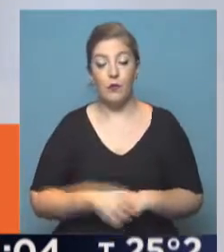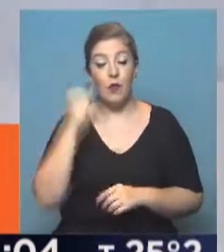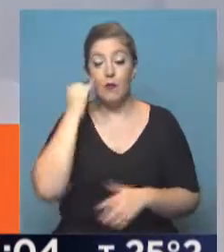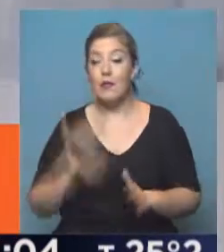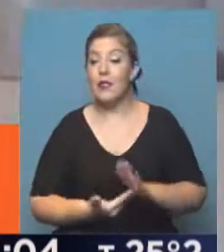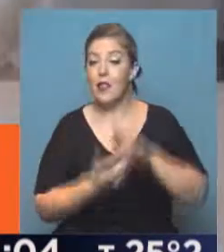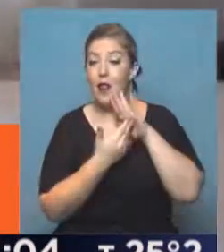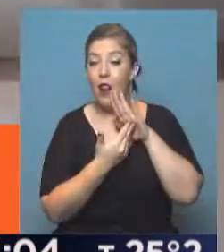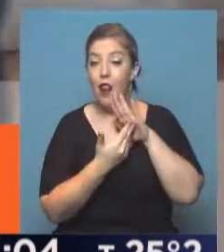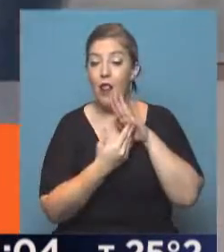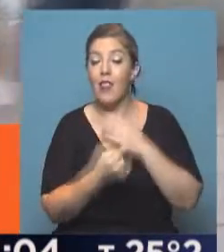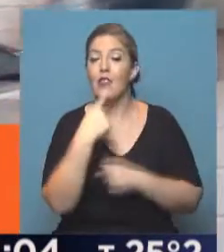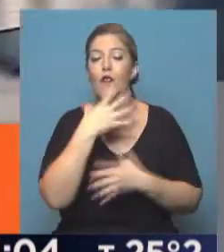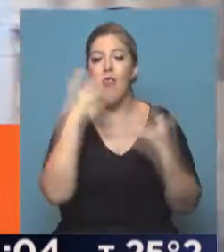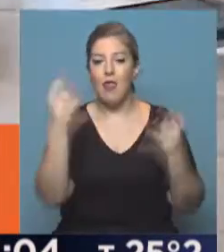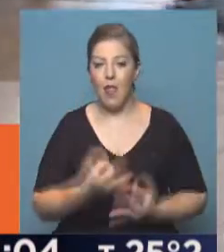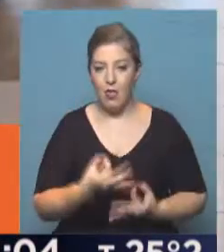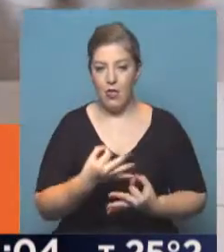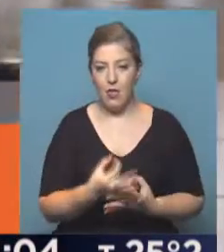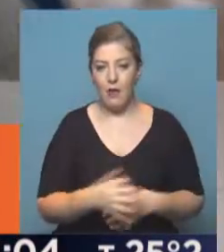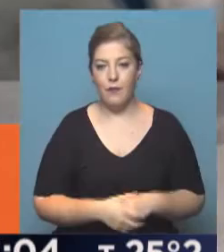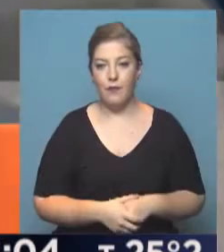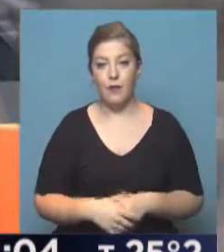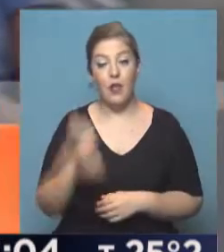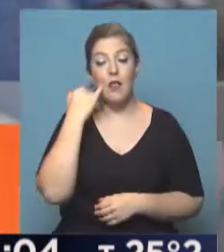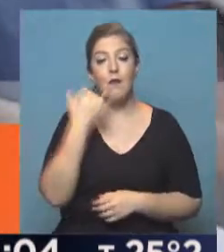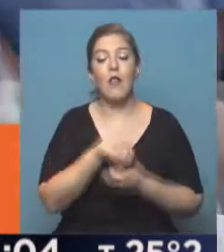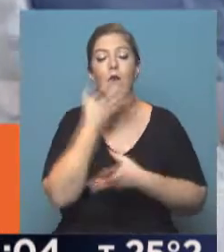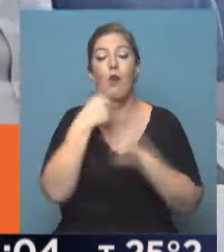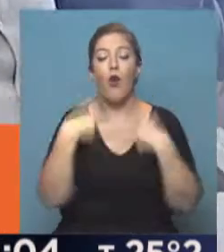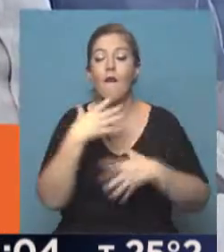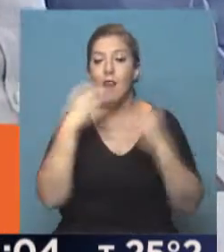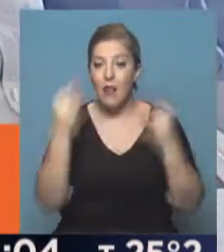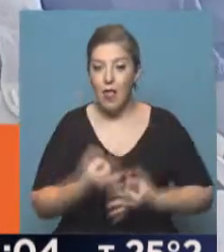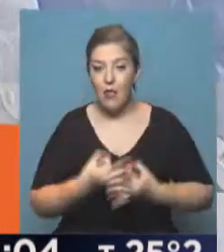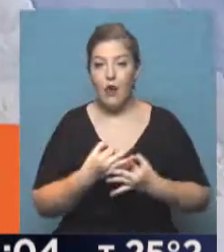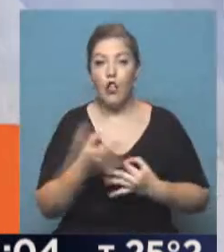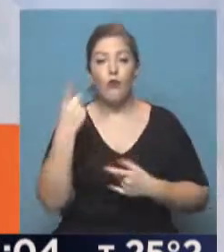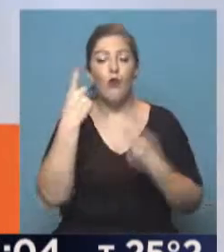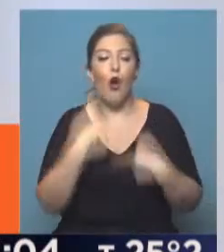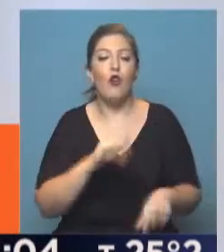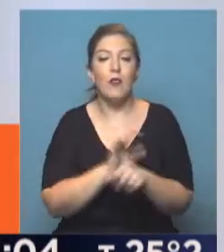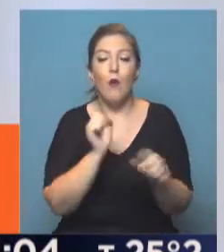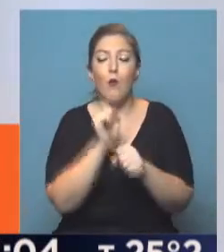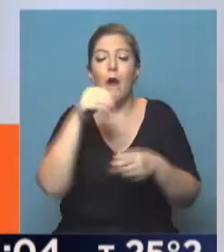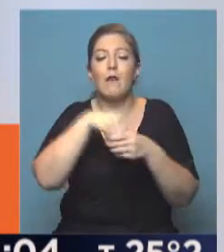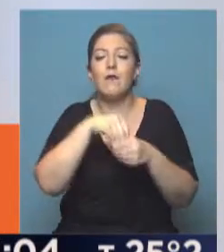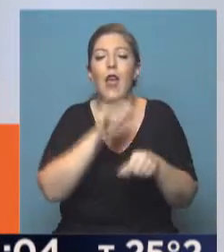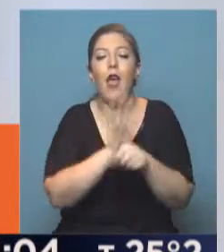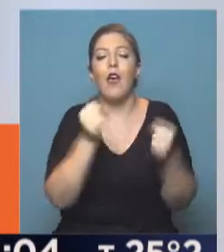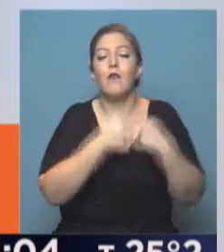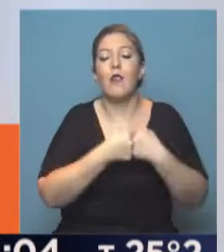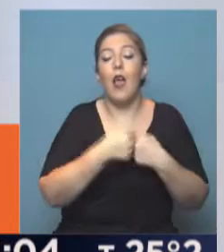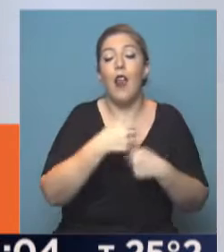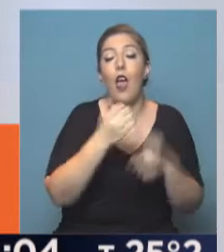centralmente diciéndonos la verdad y haber sincerado todas esas bombas que nos habían dejado en la economía también fueron